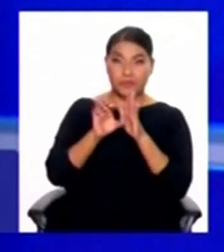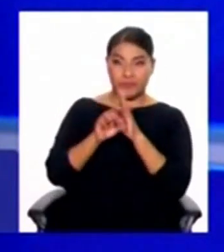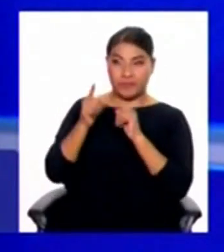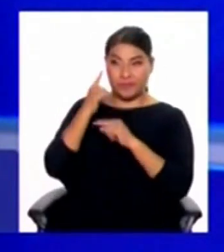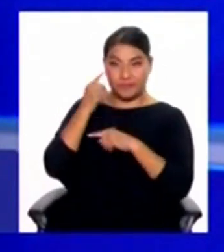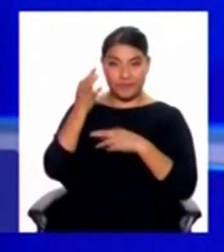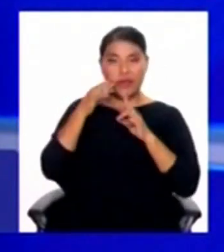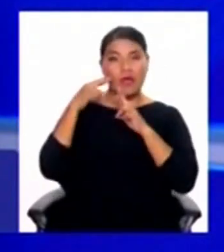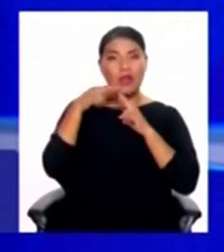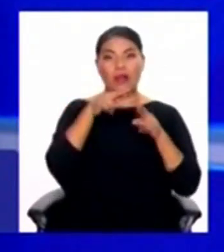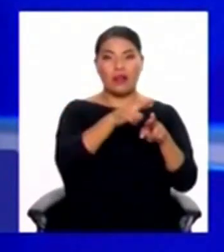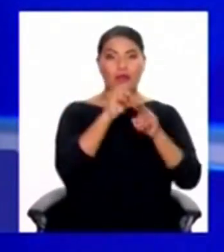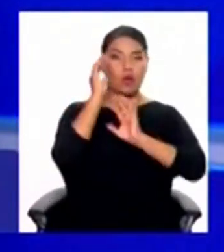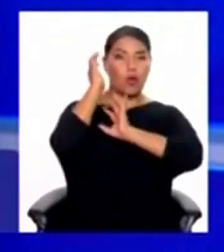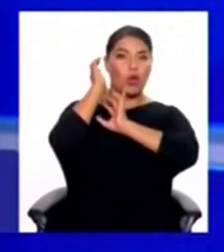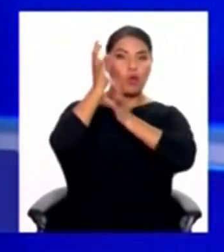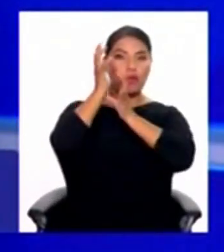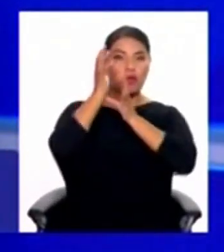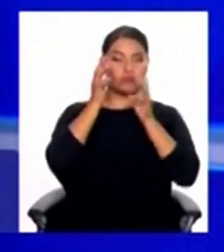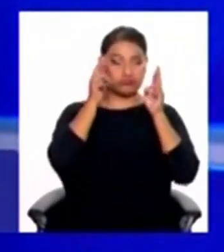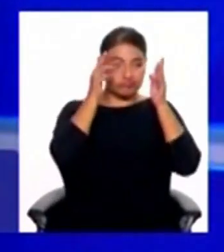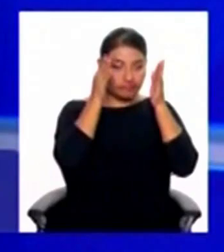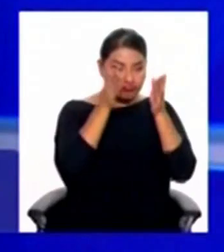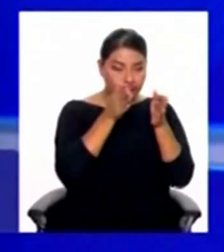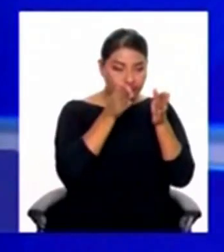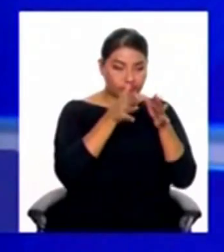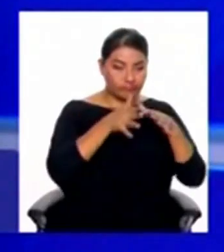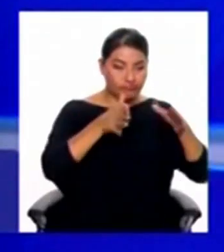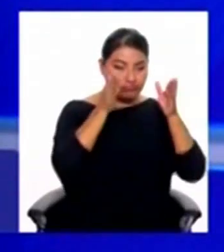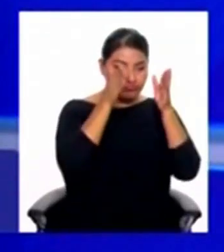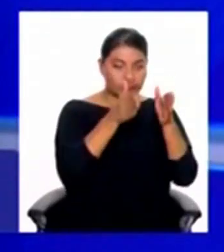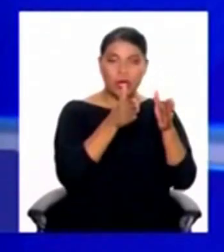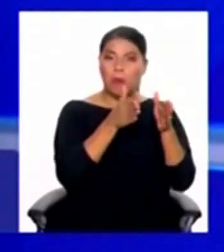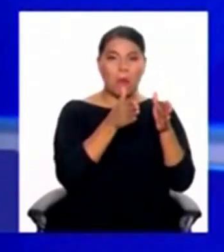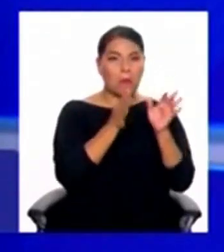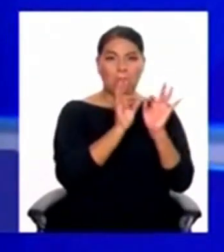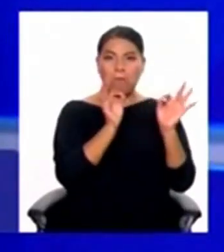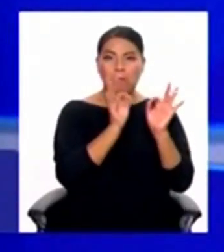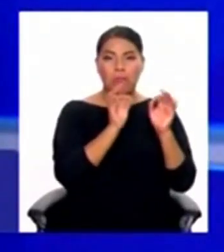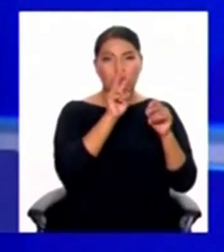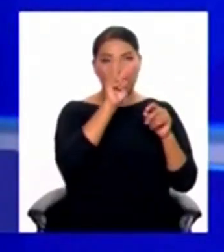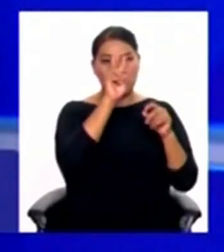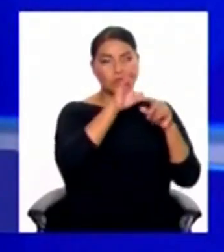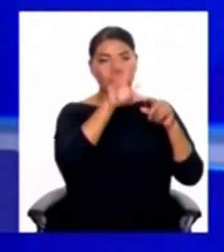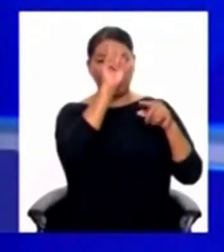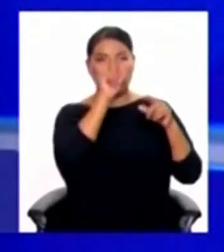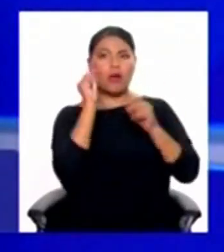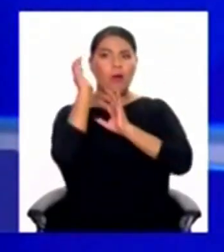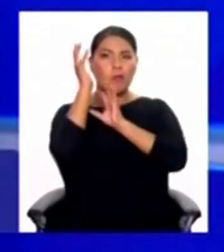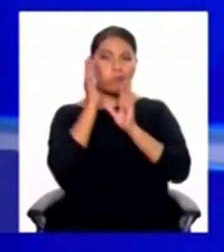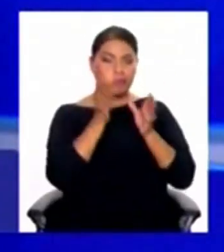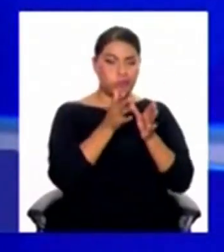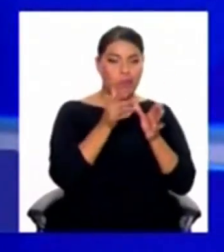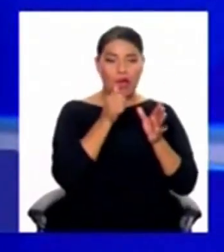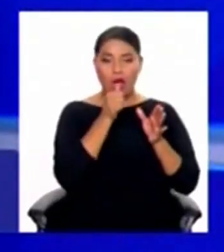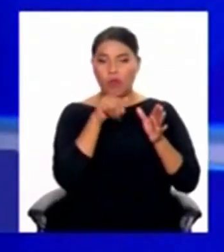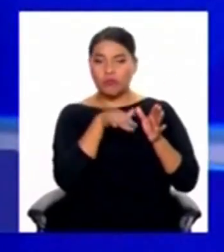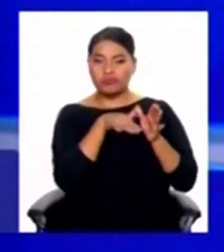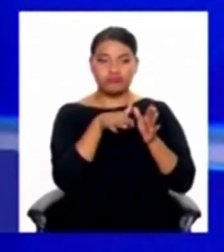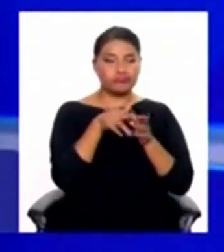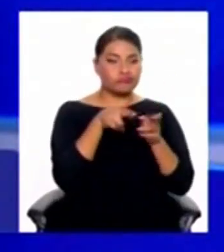río Piura? Claro. Se hace con un enfoque sectorial, digamos, una mirada de infraestructura hídrica